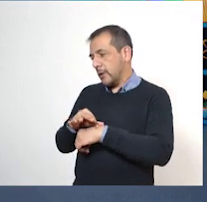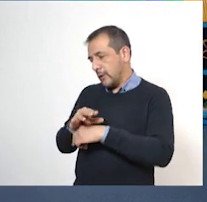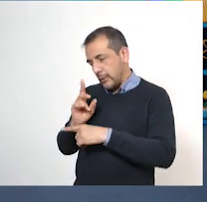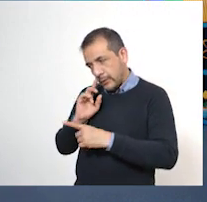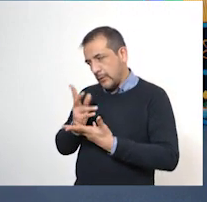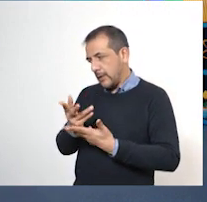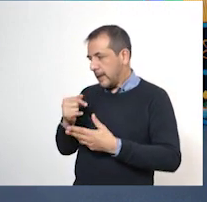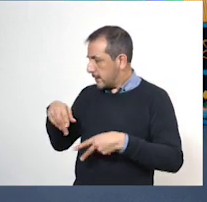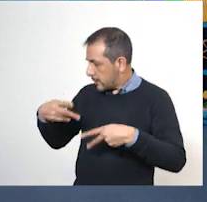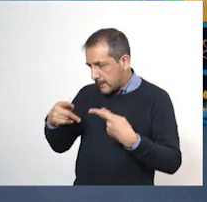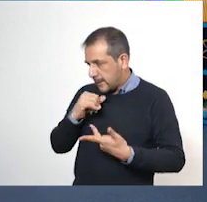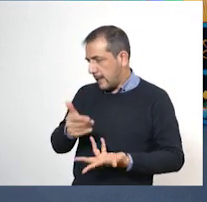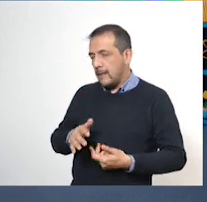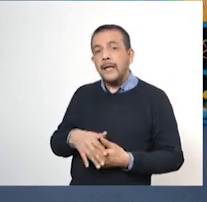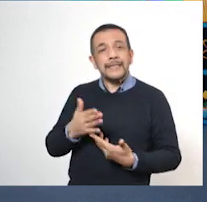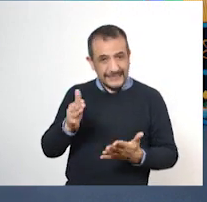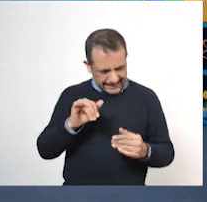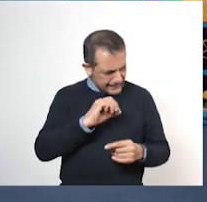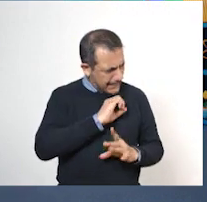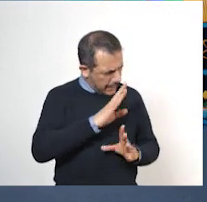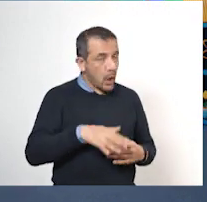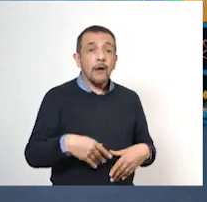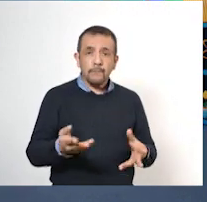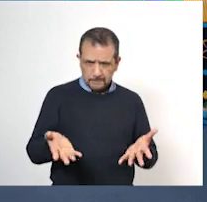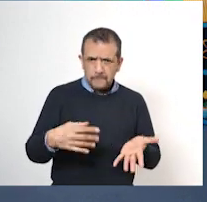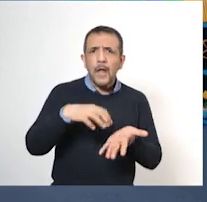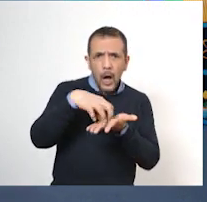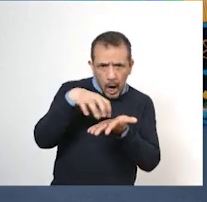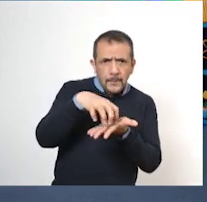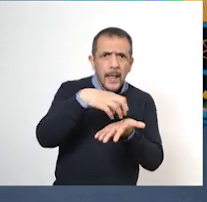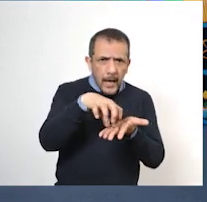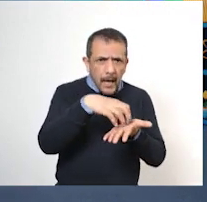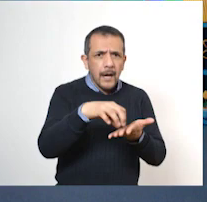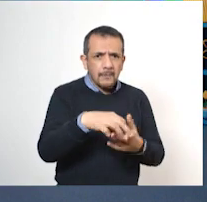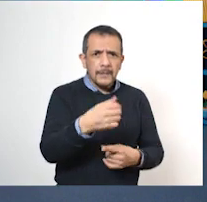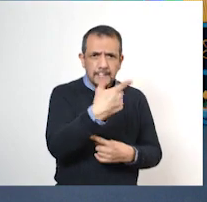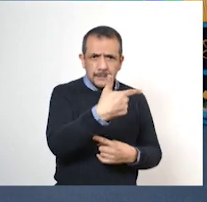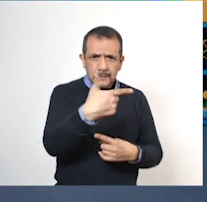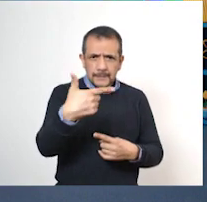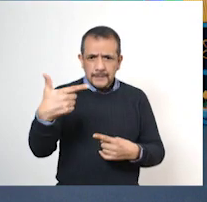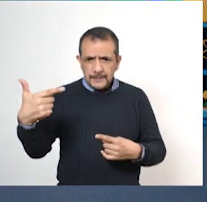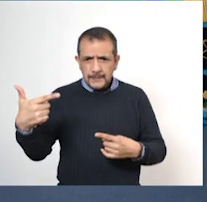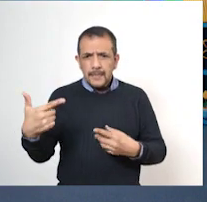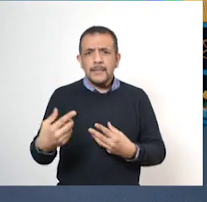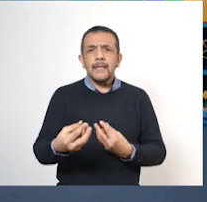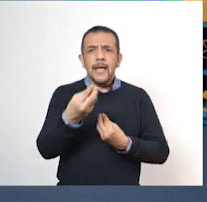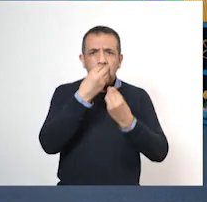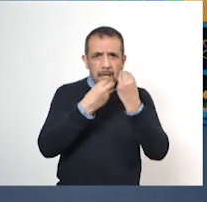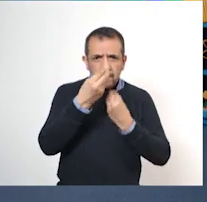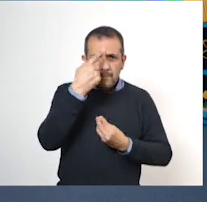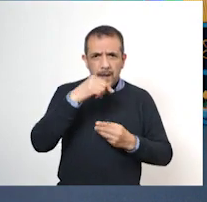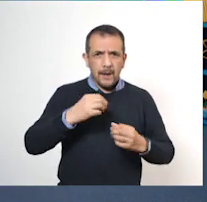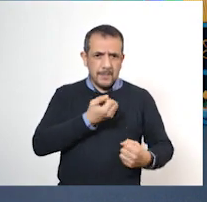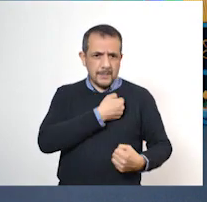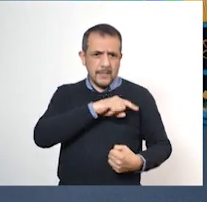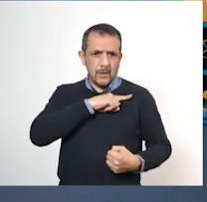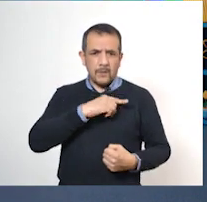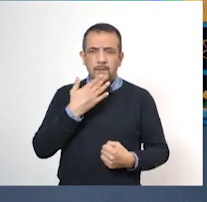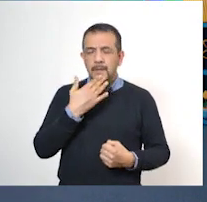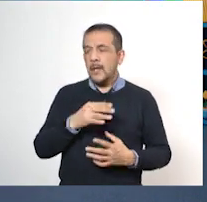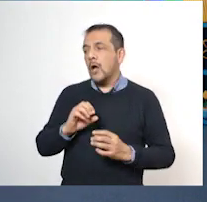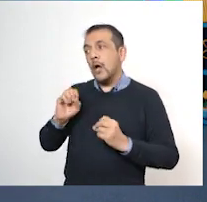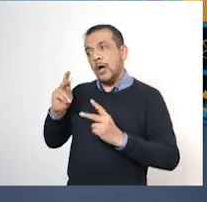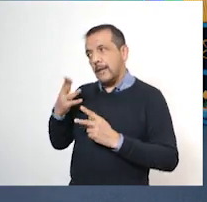no es ninguna venta. ¿Cómo no? Llévele sus 7 acciones para su alimentación saludable.